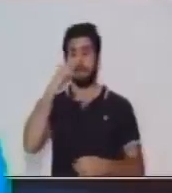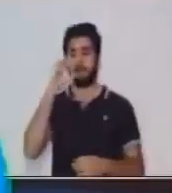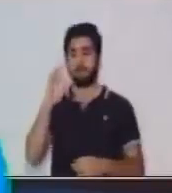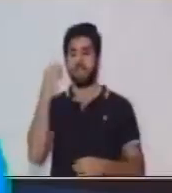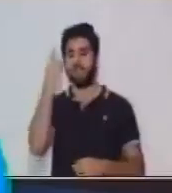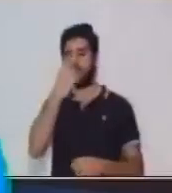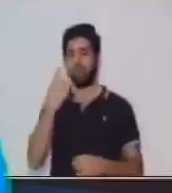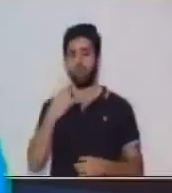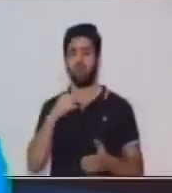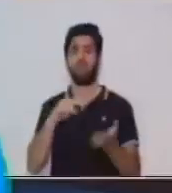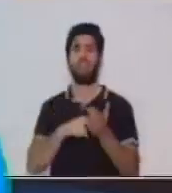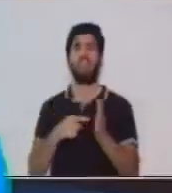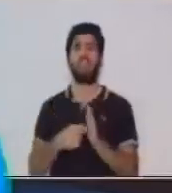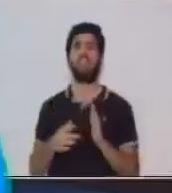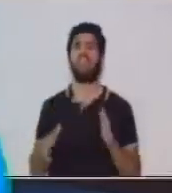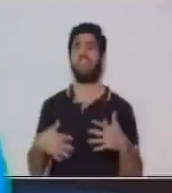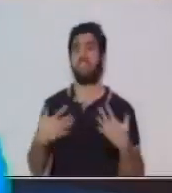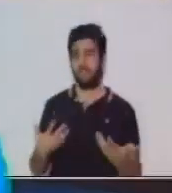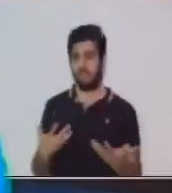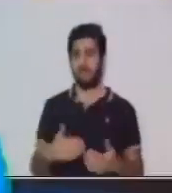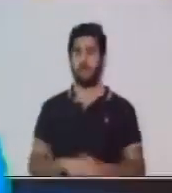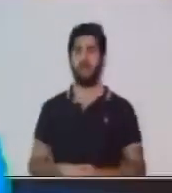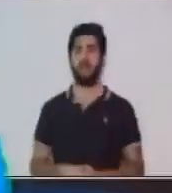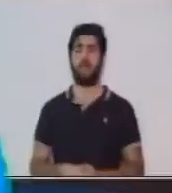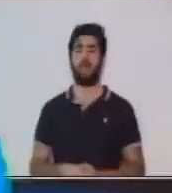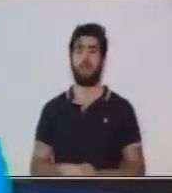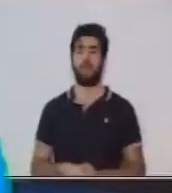nos referimos cuando hablamos de mitos?